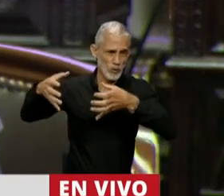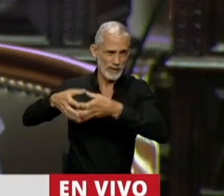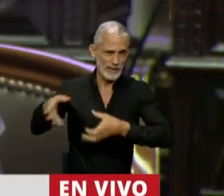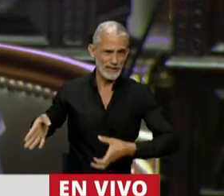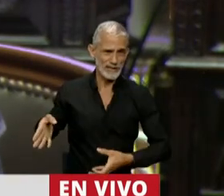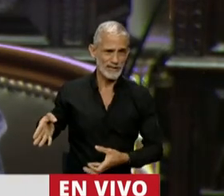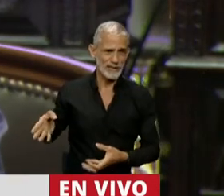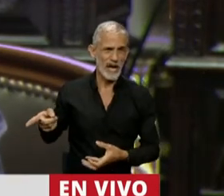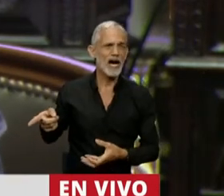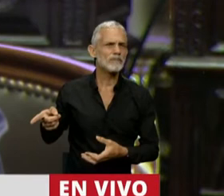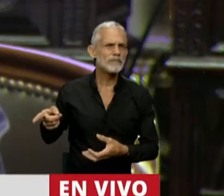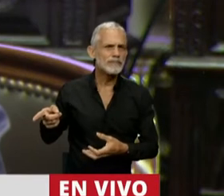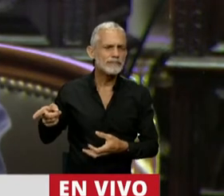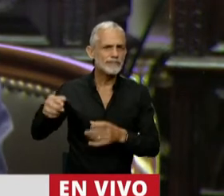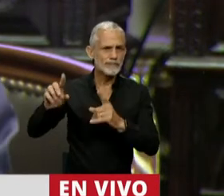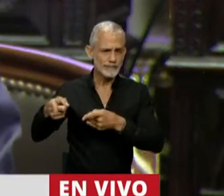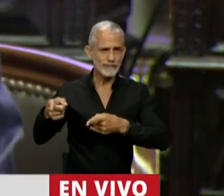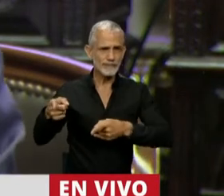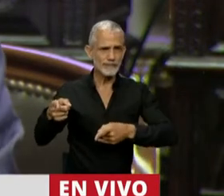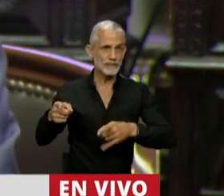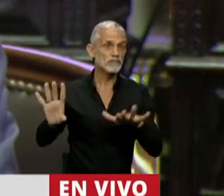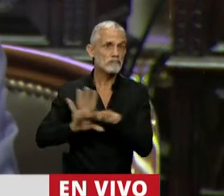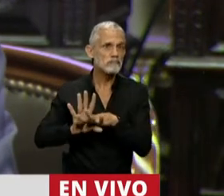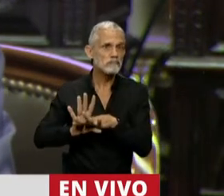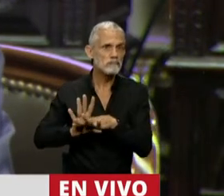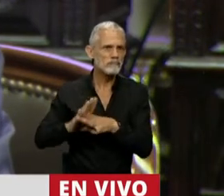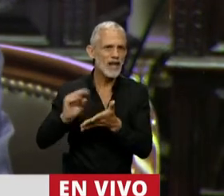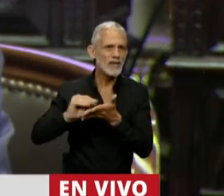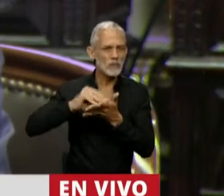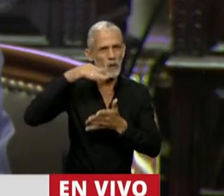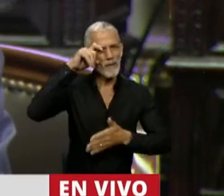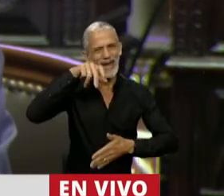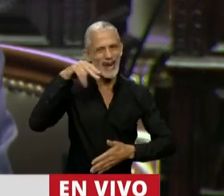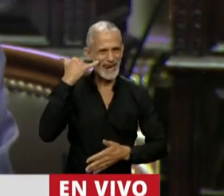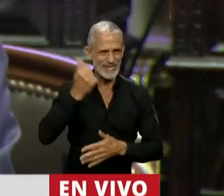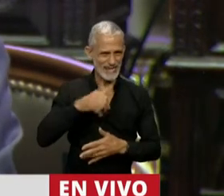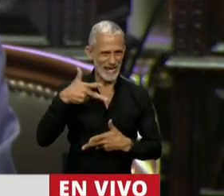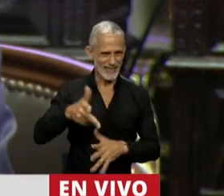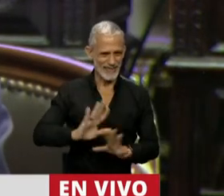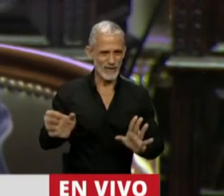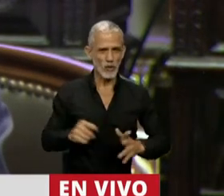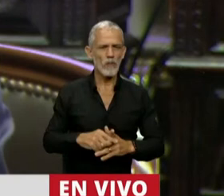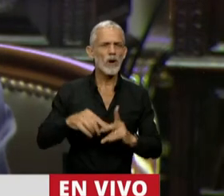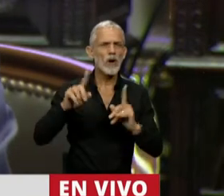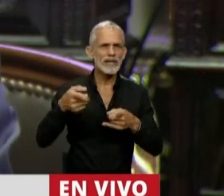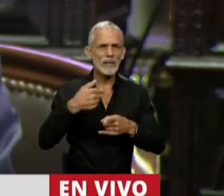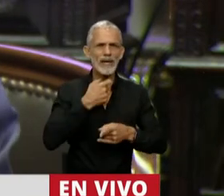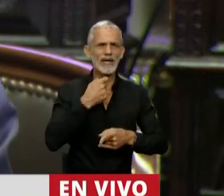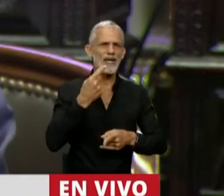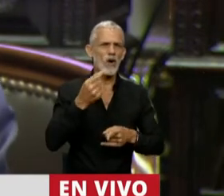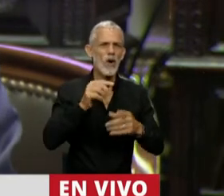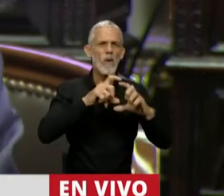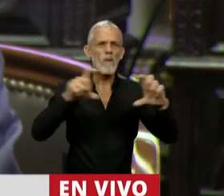alguna medida y acertadamente se refirió el diputado Mena. Pero quiero citar, quiero transcribir